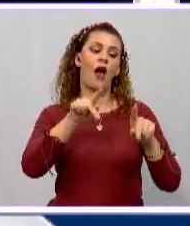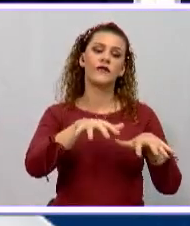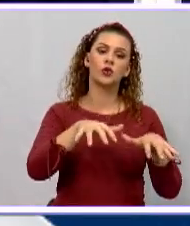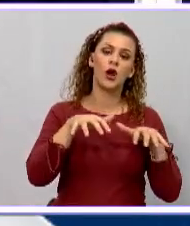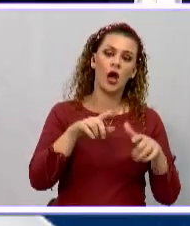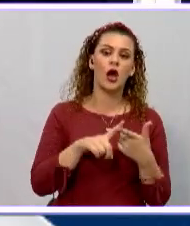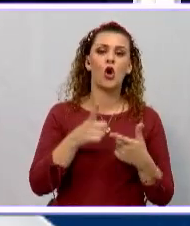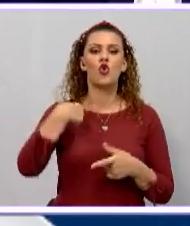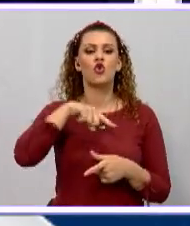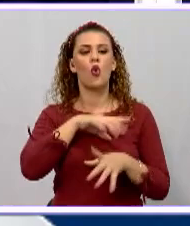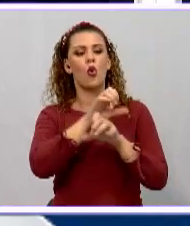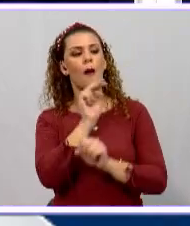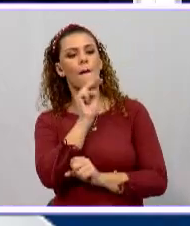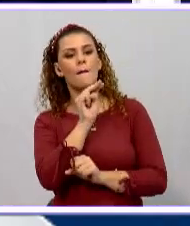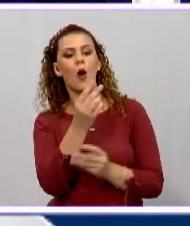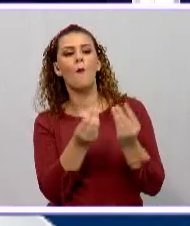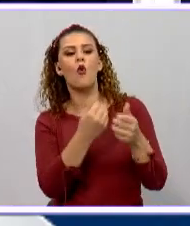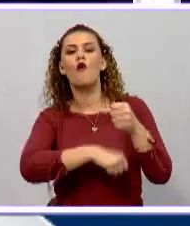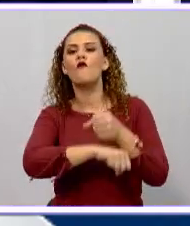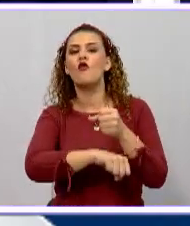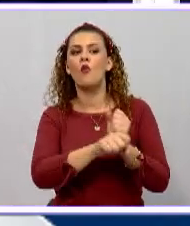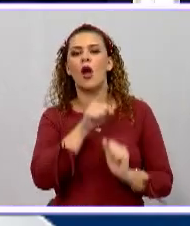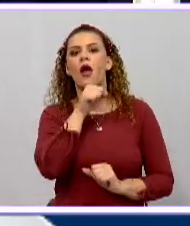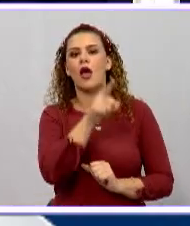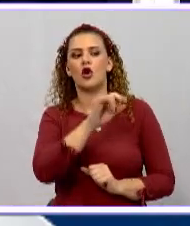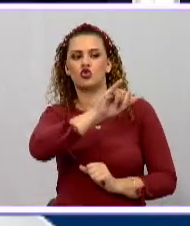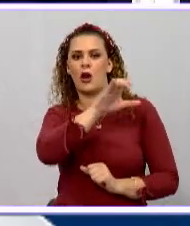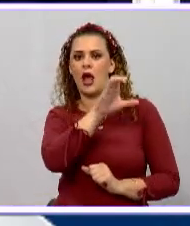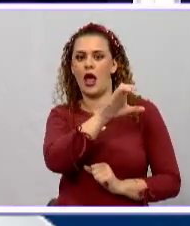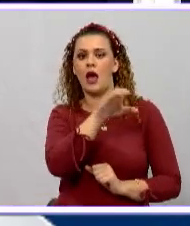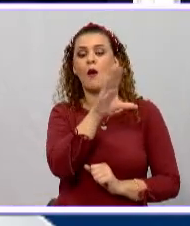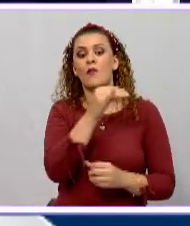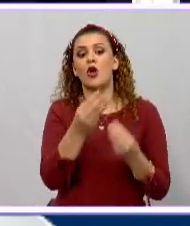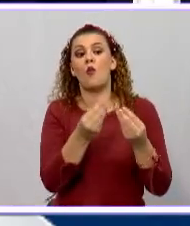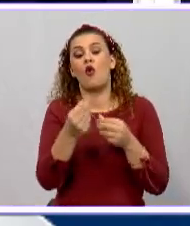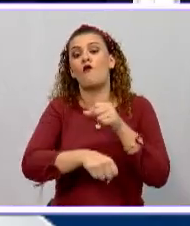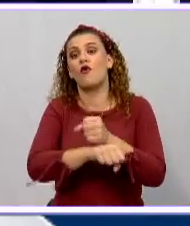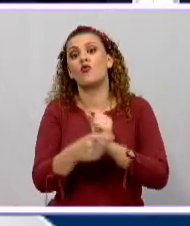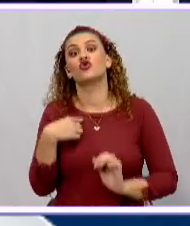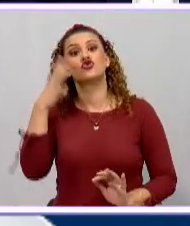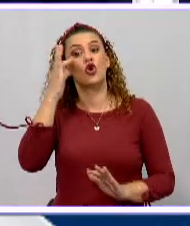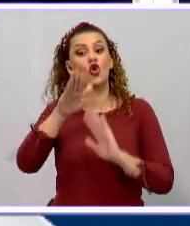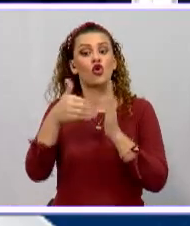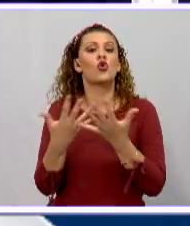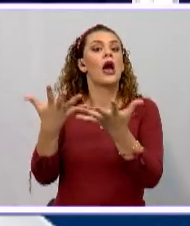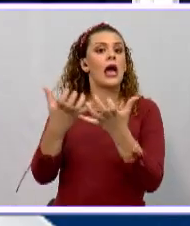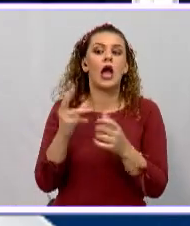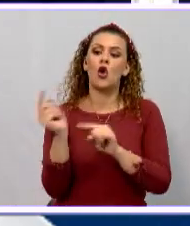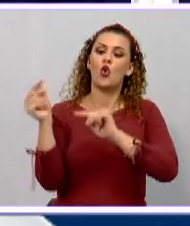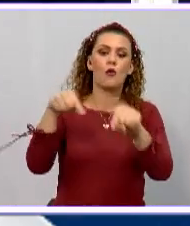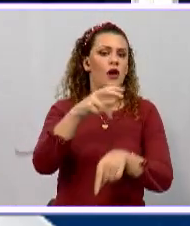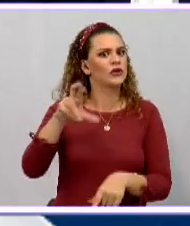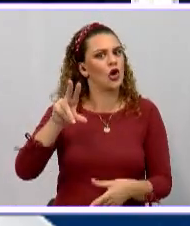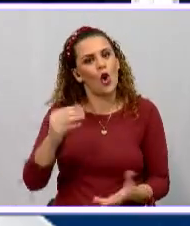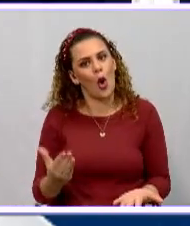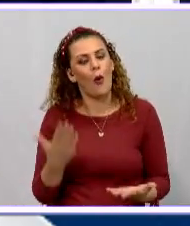uno tiende a verlo como el producto futbolístico que es Joel Campbell y como producto futbolístico yo creo que todos desearíamos que no viniera a Costa